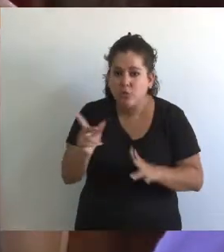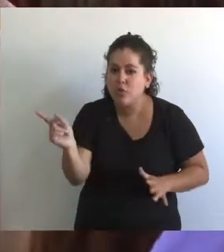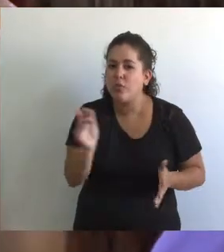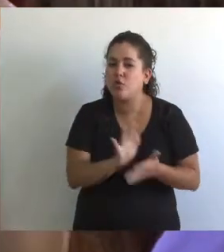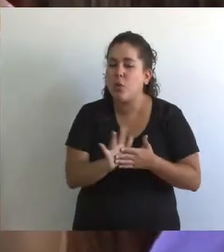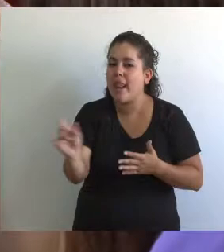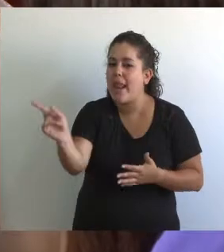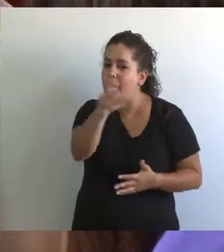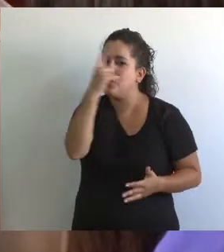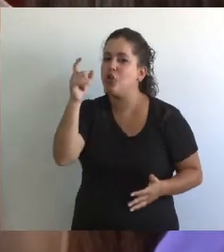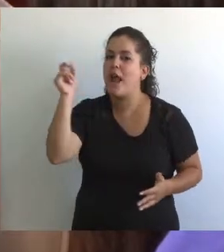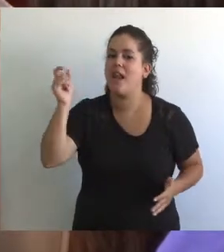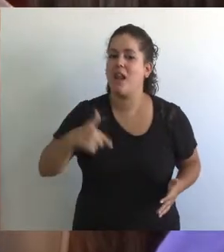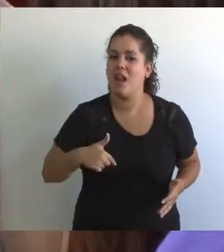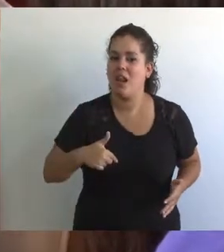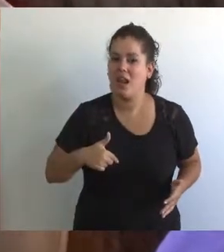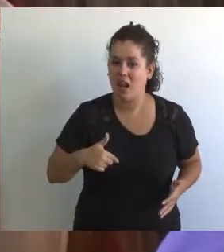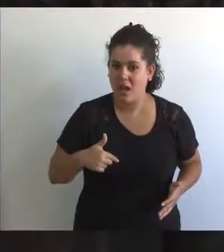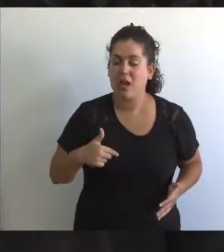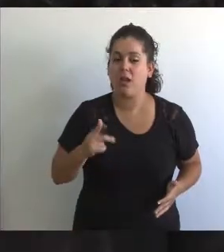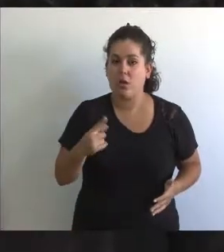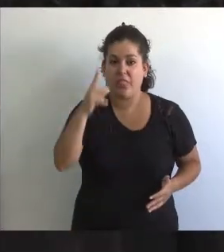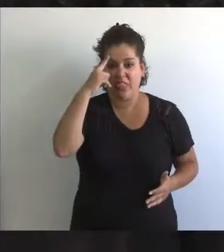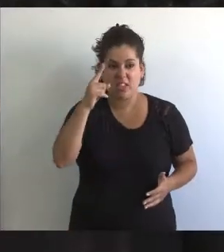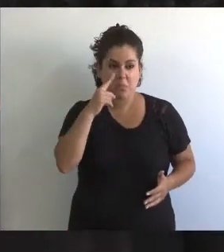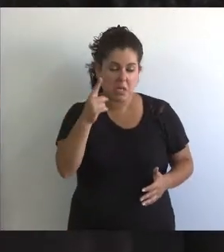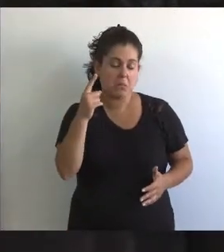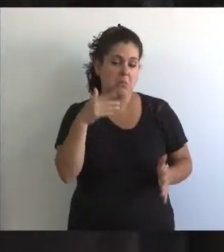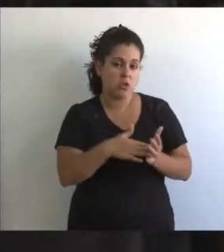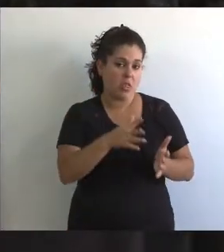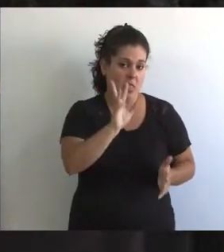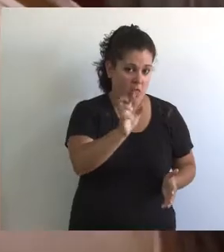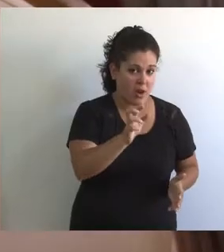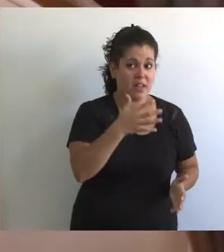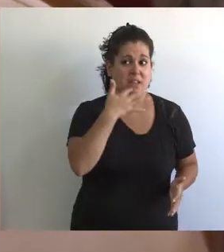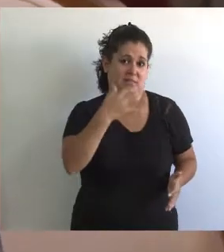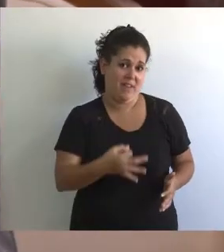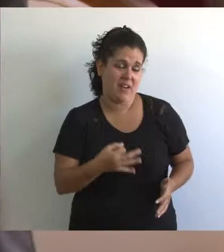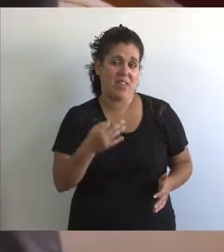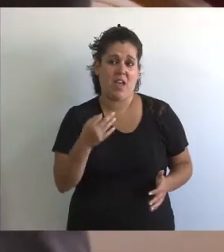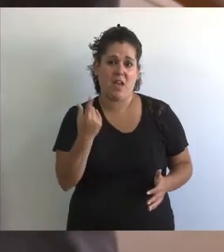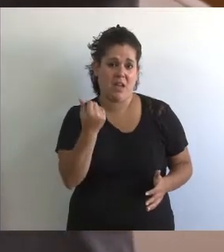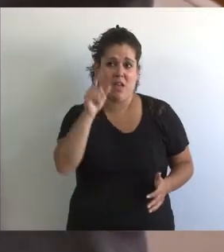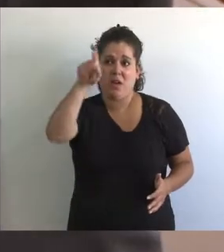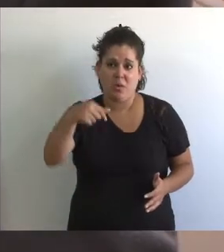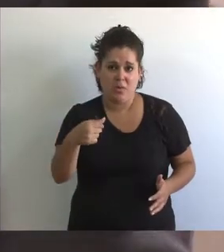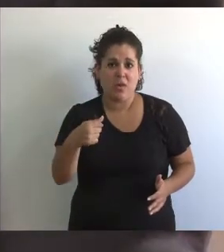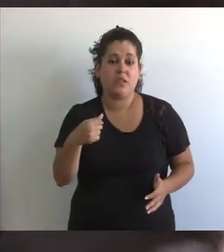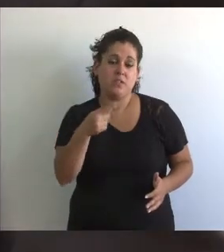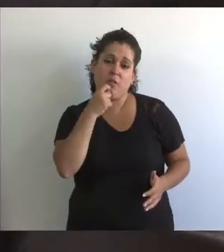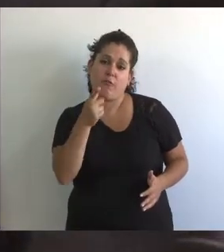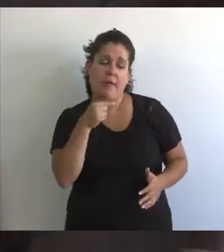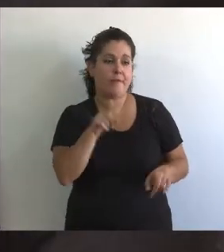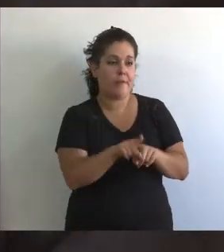de nacionalizar el conjunto del recurso, y con una inversión de 10.000 millones de dólares que perfectamente van a salir de